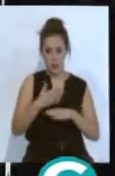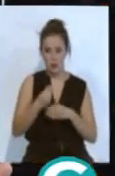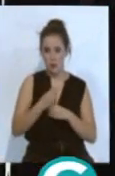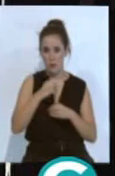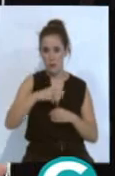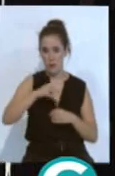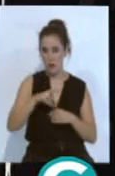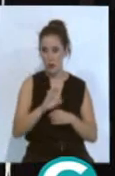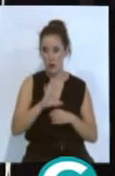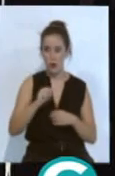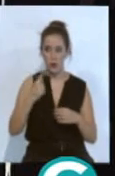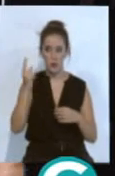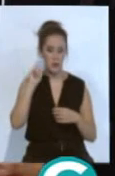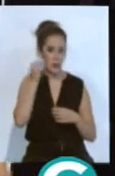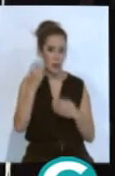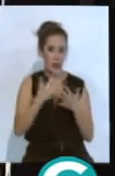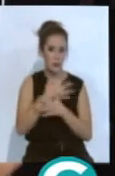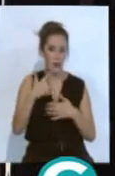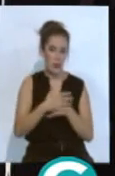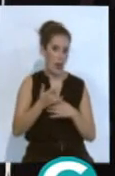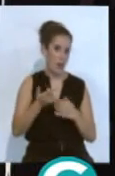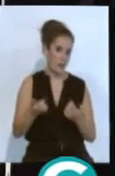cuando se enteraba la antología dice que yo no estoy.